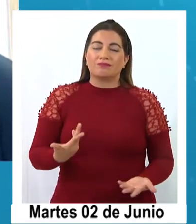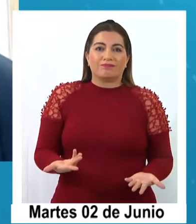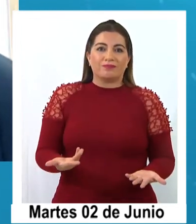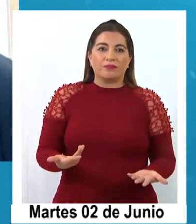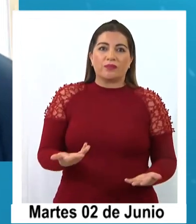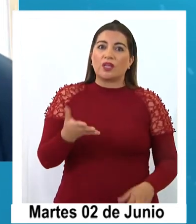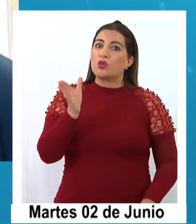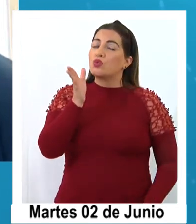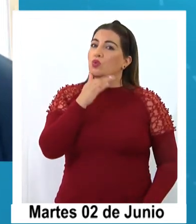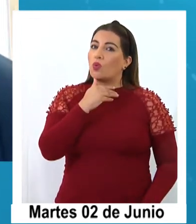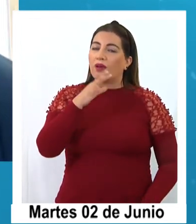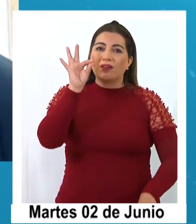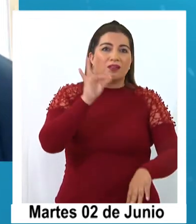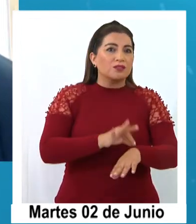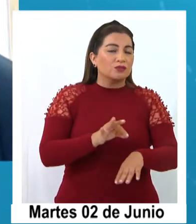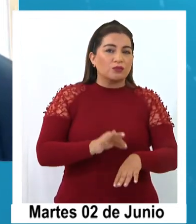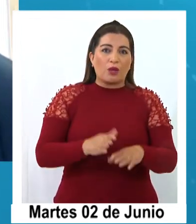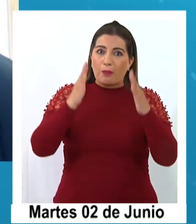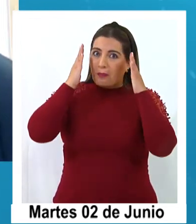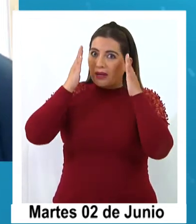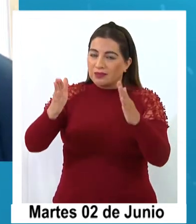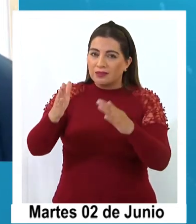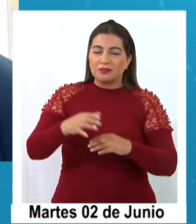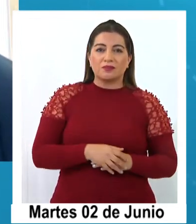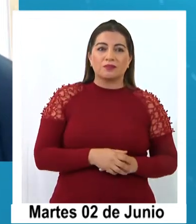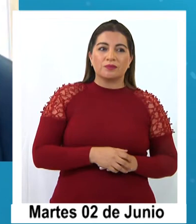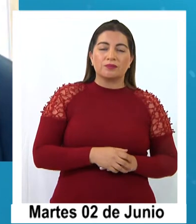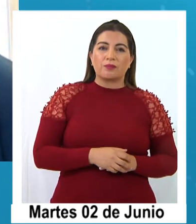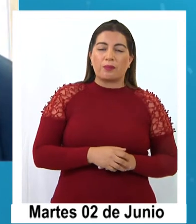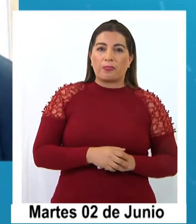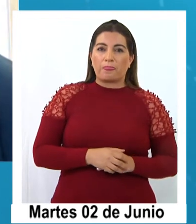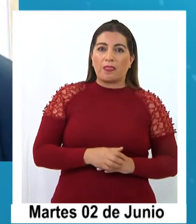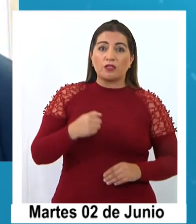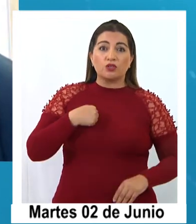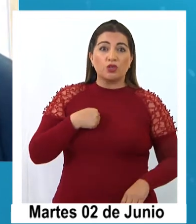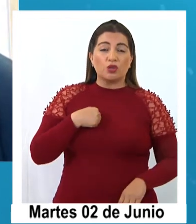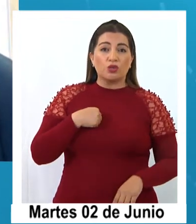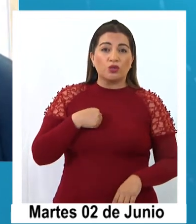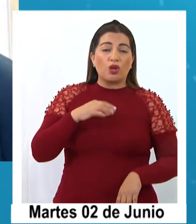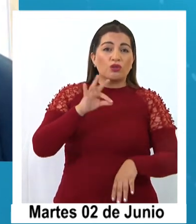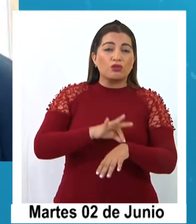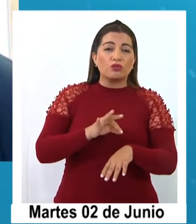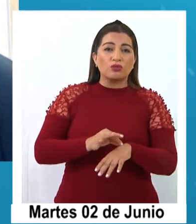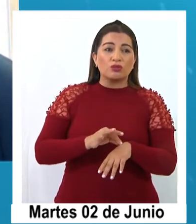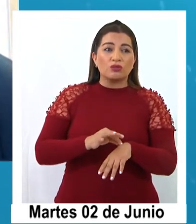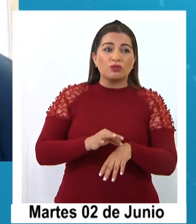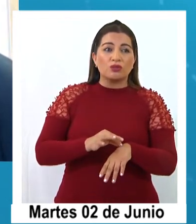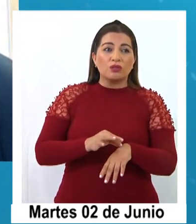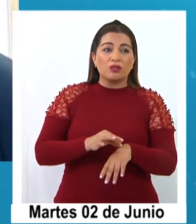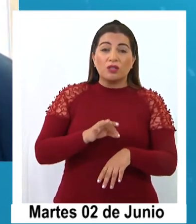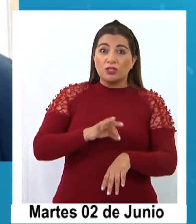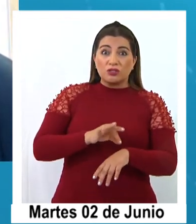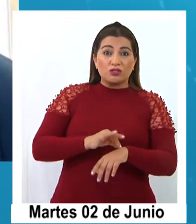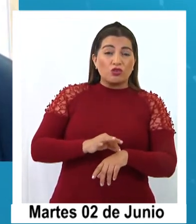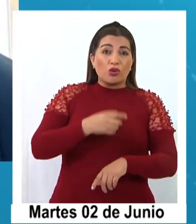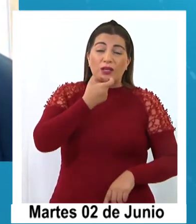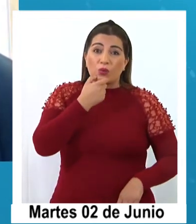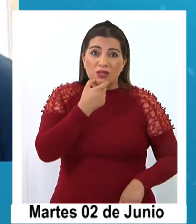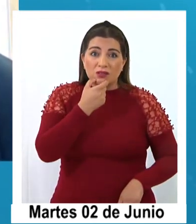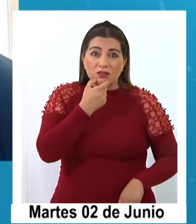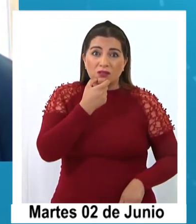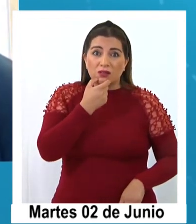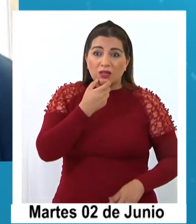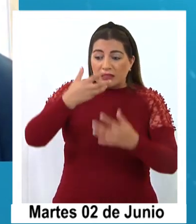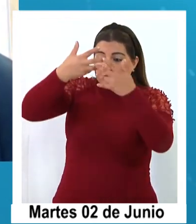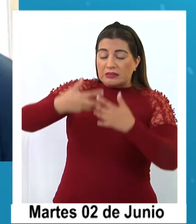ni médico calificado como para manejarlo. Si a mí me piden como traumatóloga ir a manejar un ventilador mecánico, yo no sé cómo. Fue una